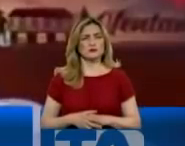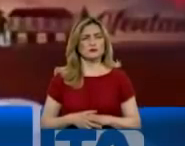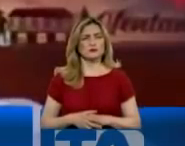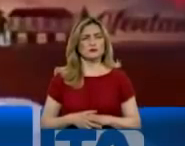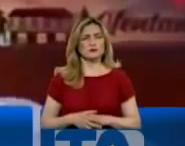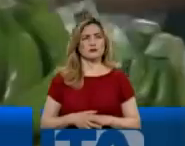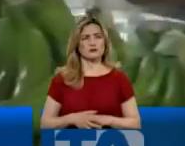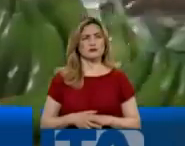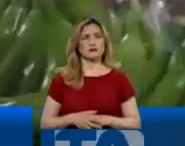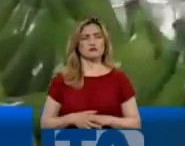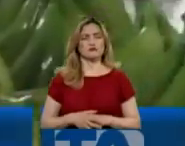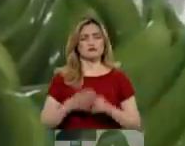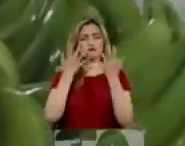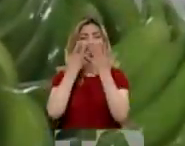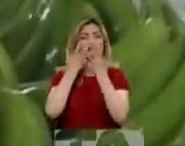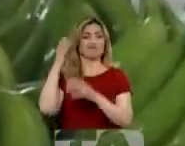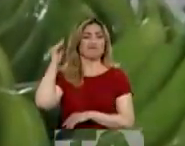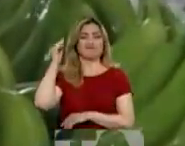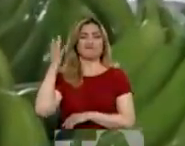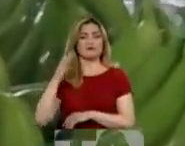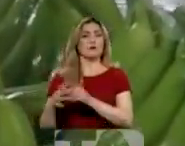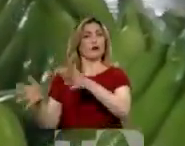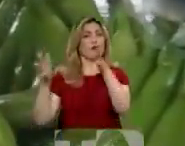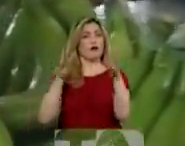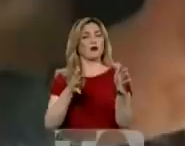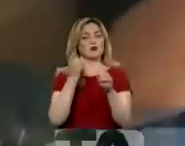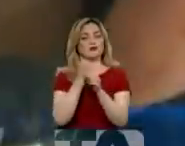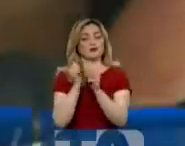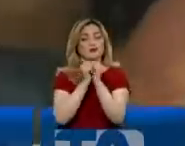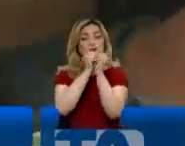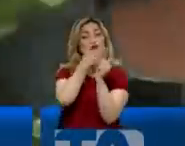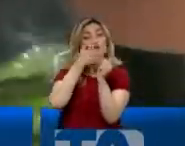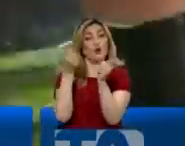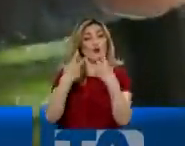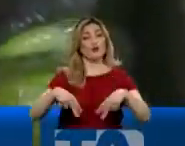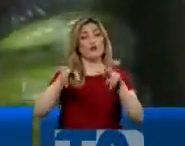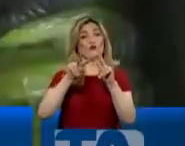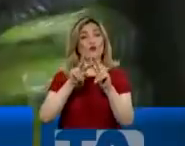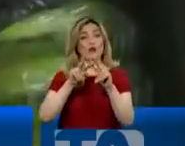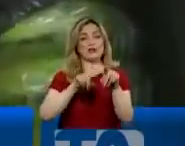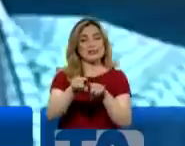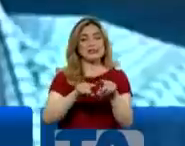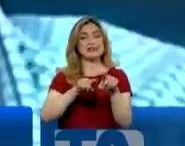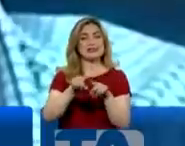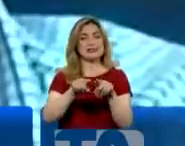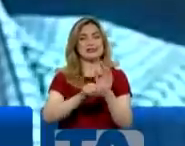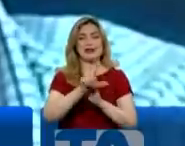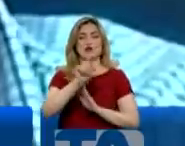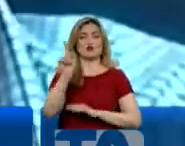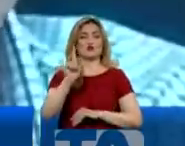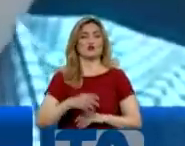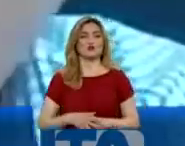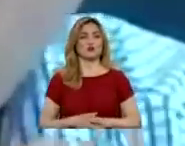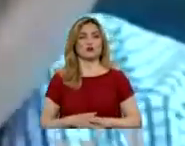ya de ahí que se necesita el trabajo en conjunto para mejorar los precios sin afectar la competitividad una carga